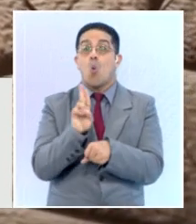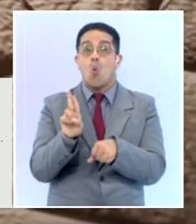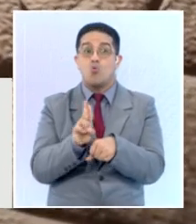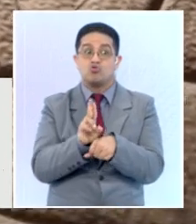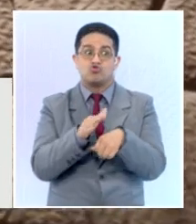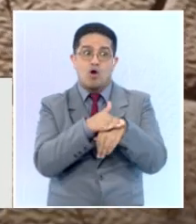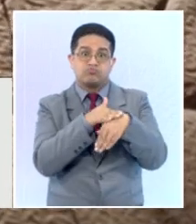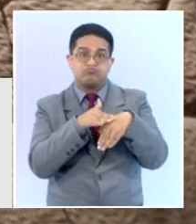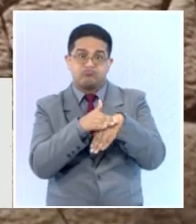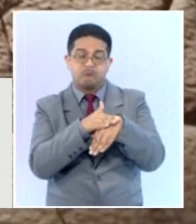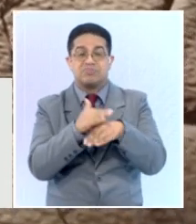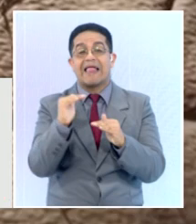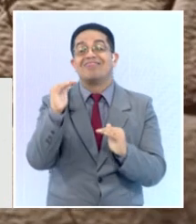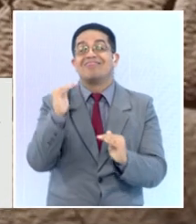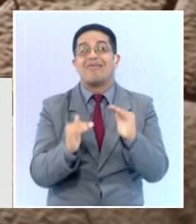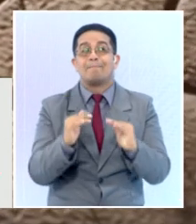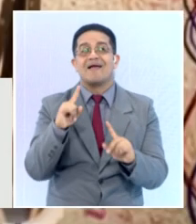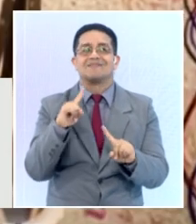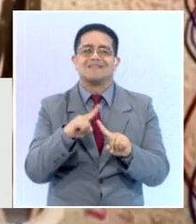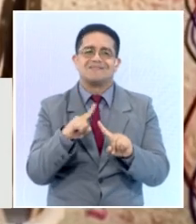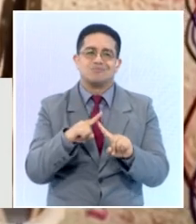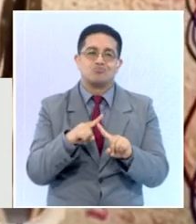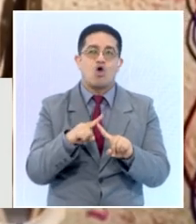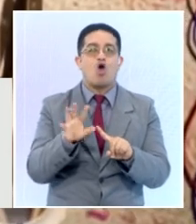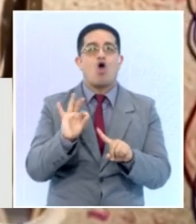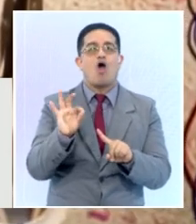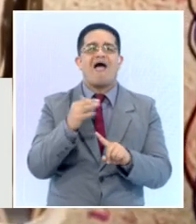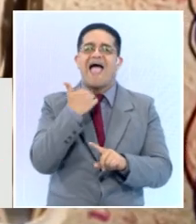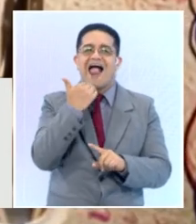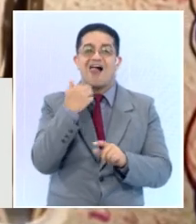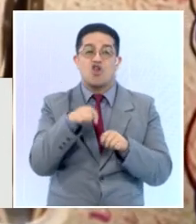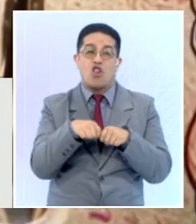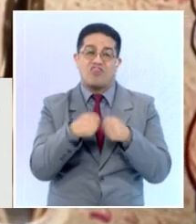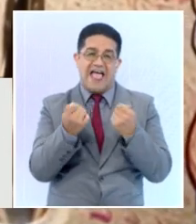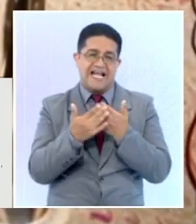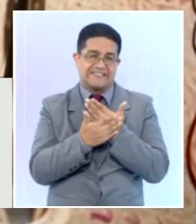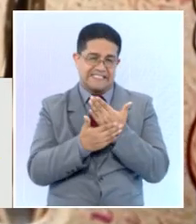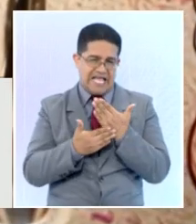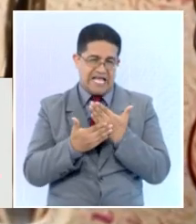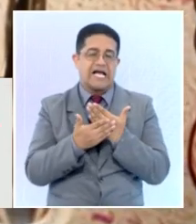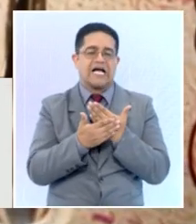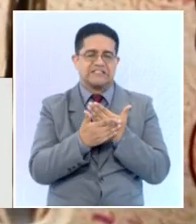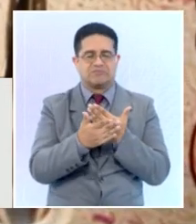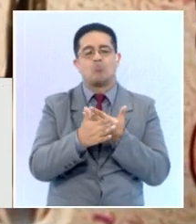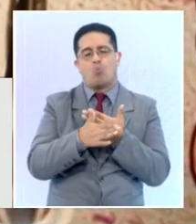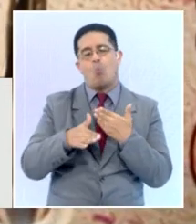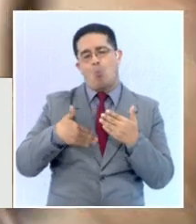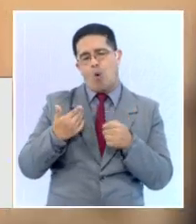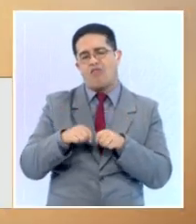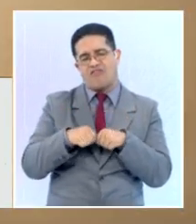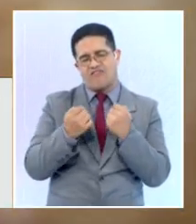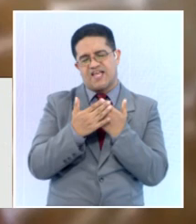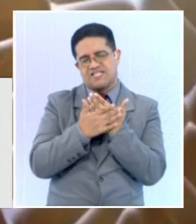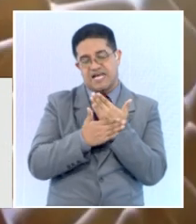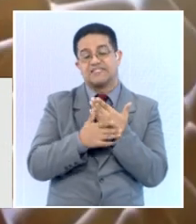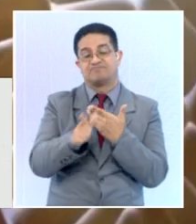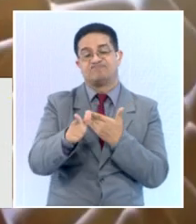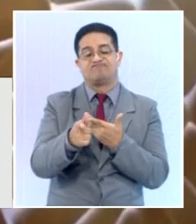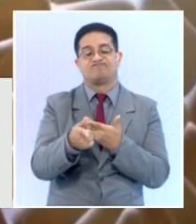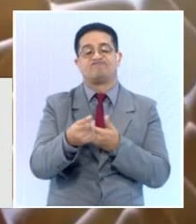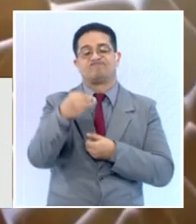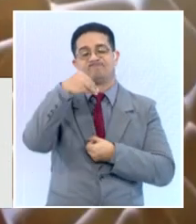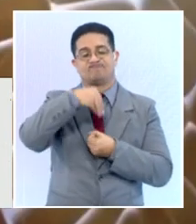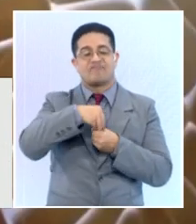inadecuados para el tipo de piel o que contengan ingredientes anes pueden dañar la Barrera cutánea y provocar problemas como